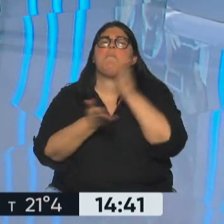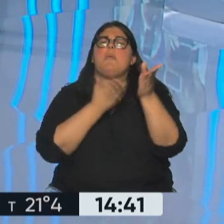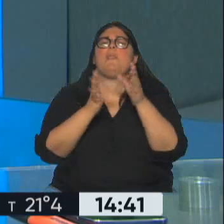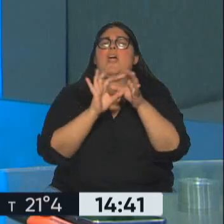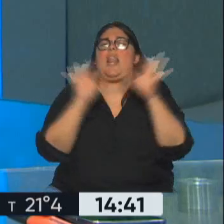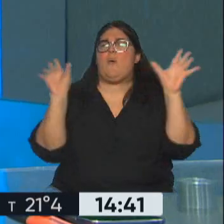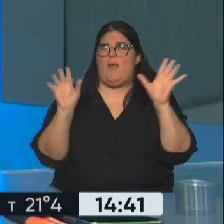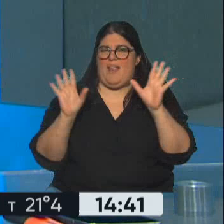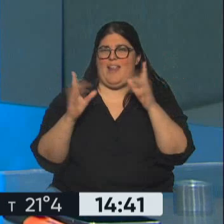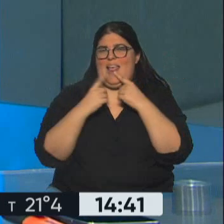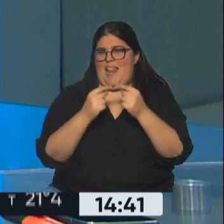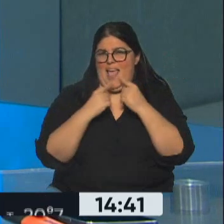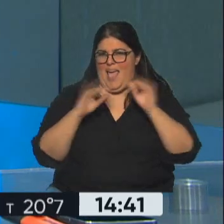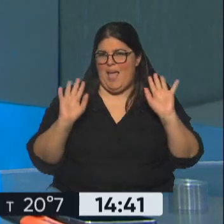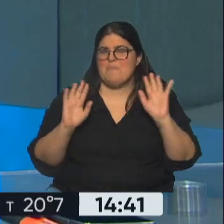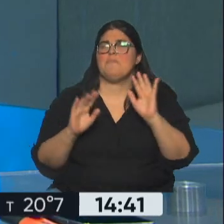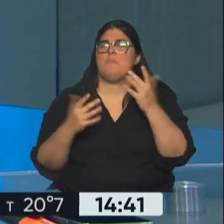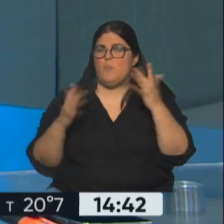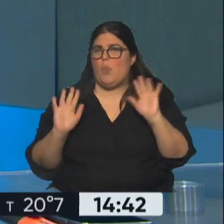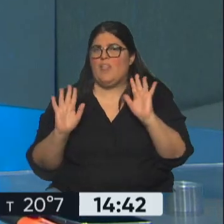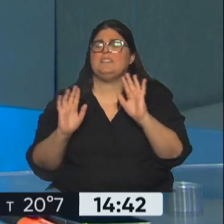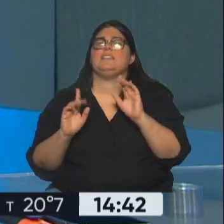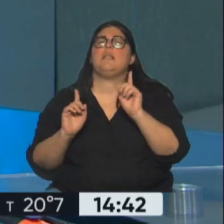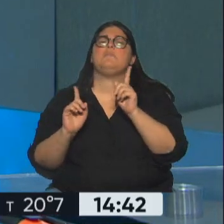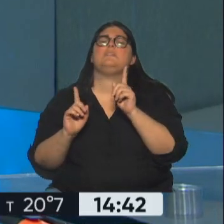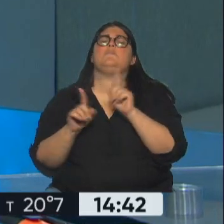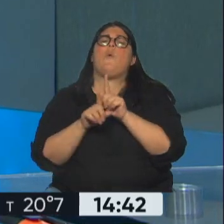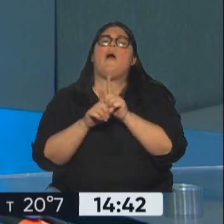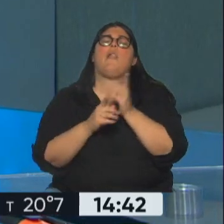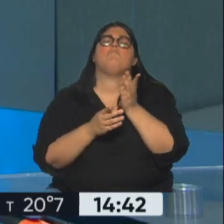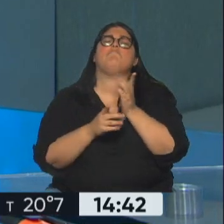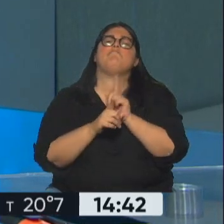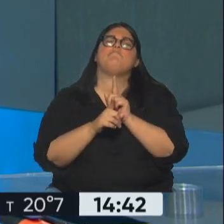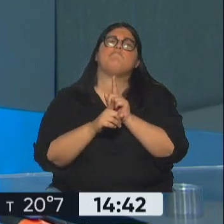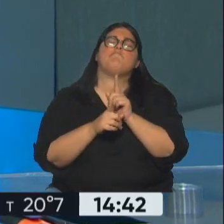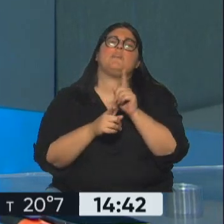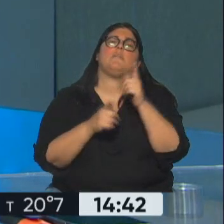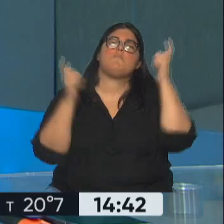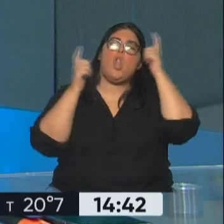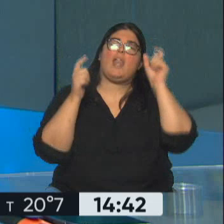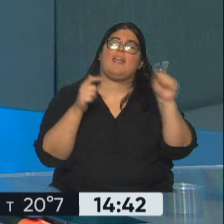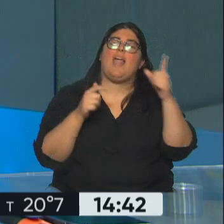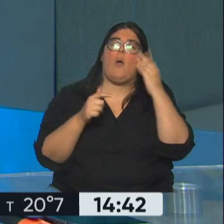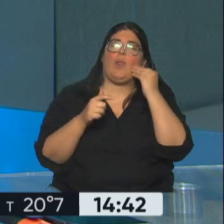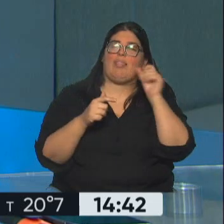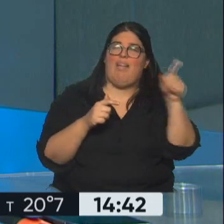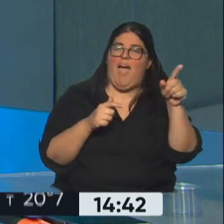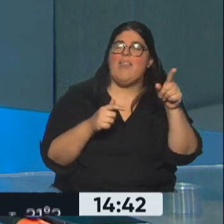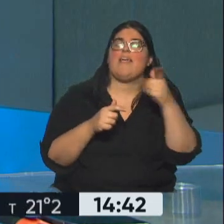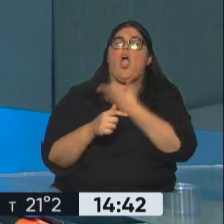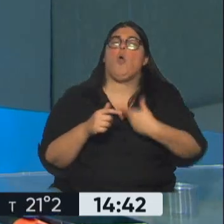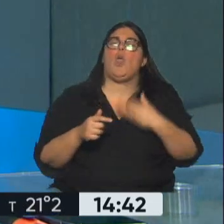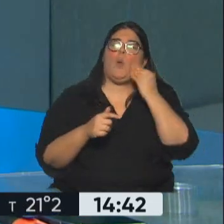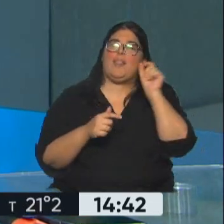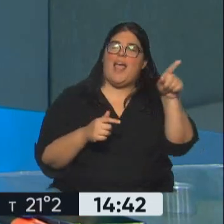surgir, también las reclamaciones que tienen que ver con el resarcimiento que debe la monarquía británica y el gobierno